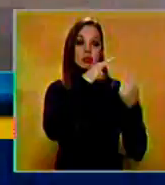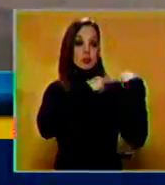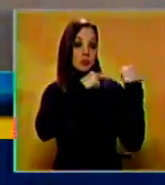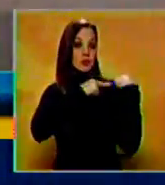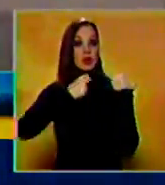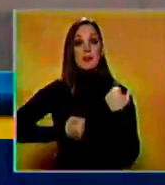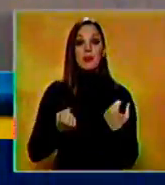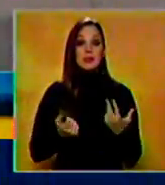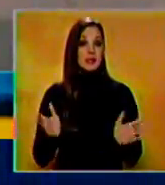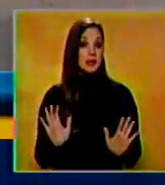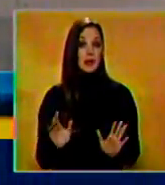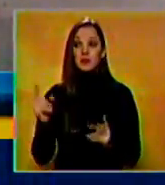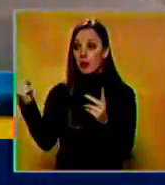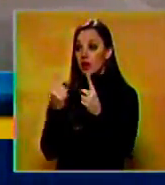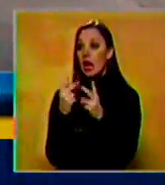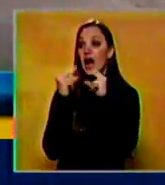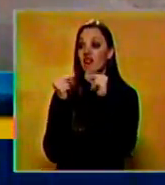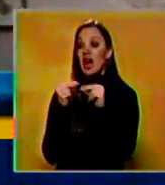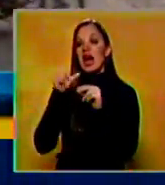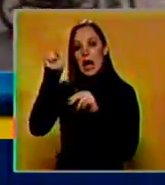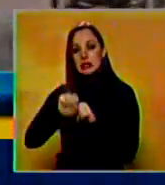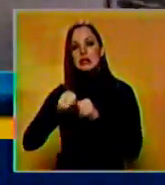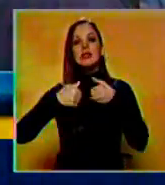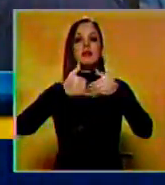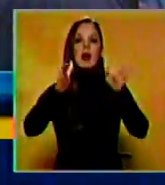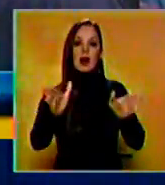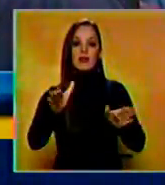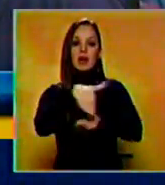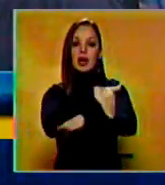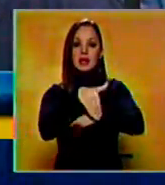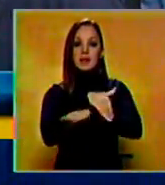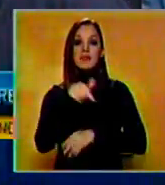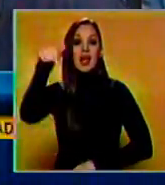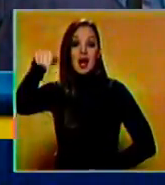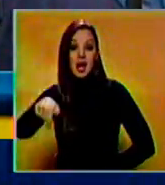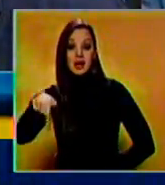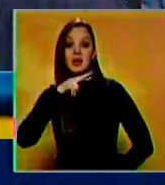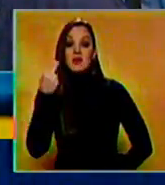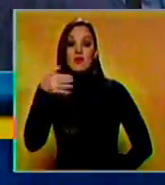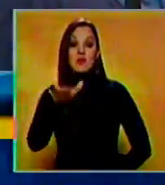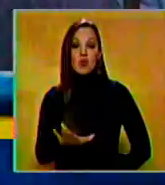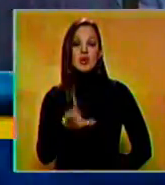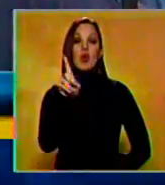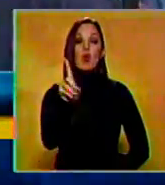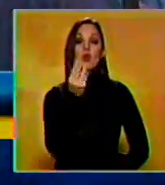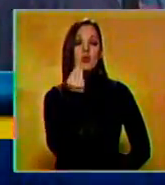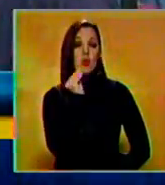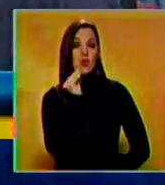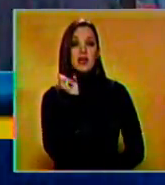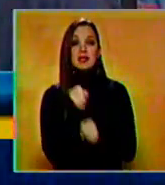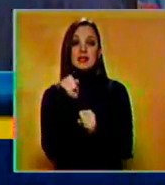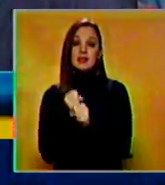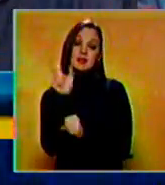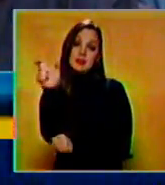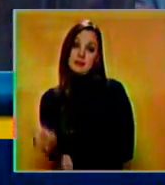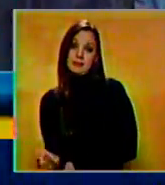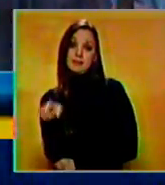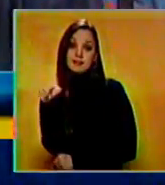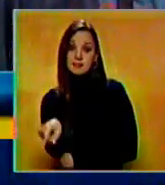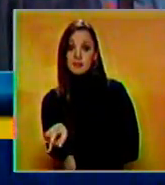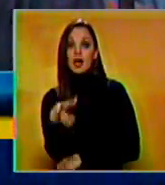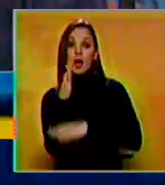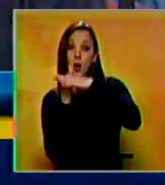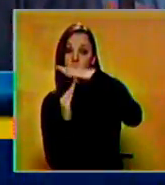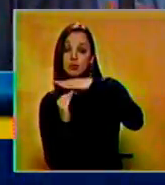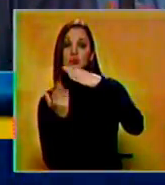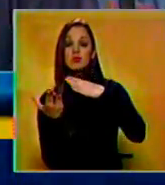quienes exigen la intervención de la PNB. Aquí cayó un joven trabajador, humildemente, creyendo más